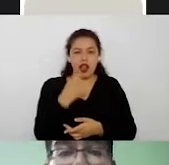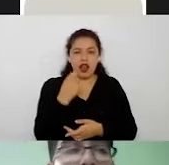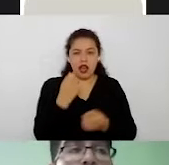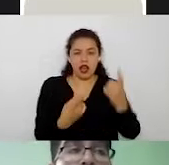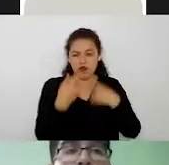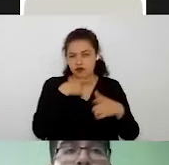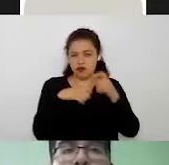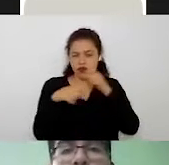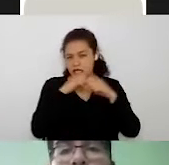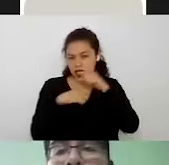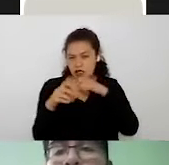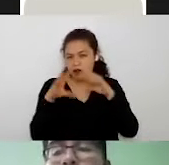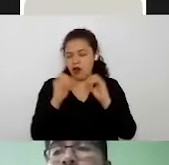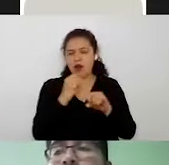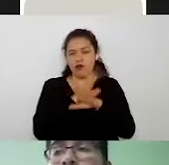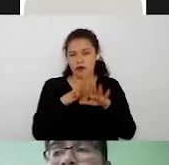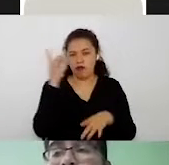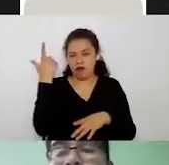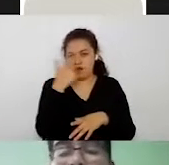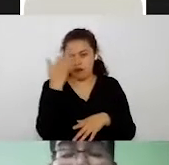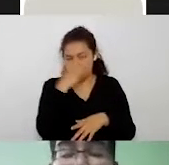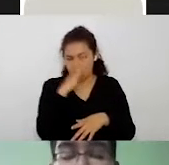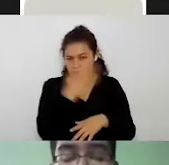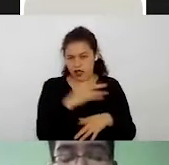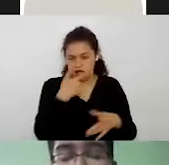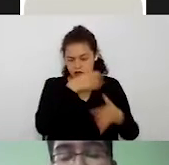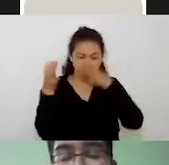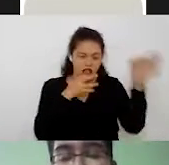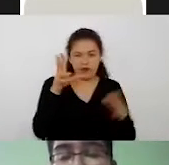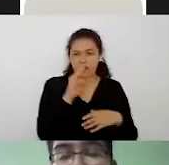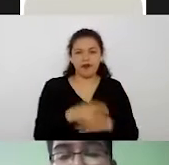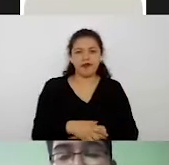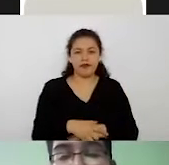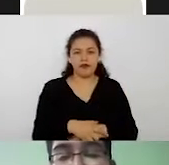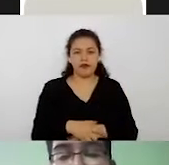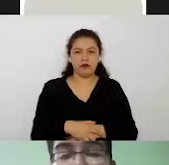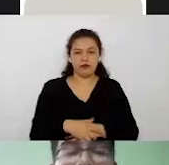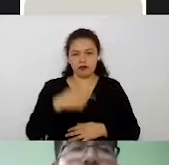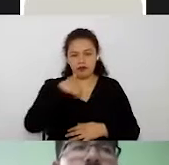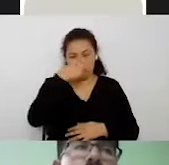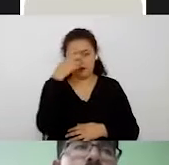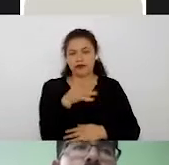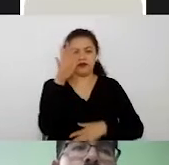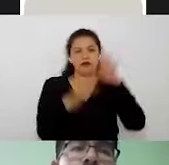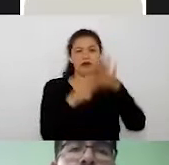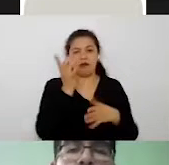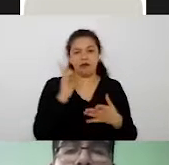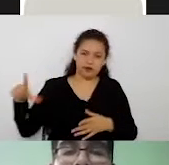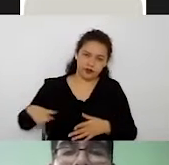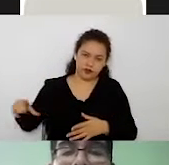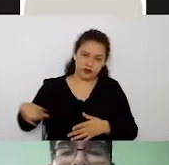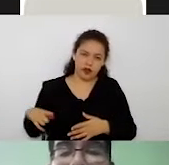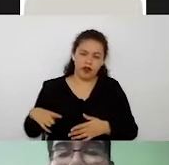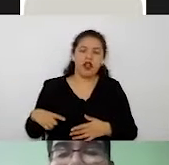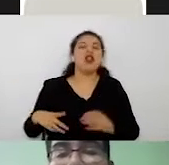rumor, alguna información falsa. Como les decía, a veces el gobierno o entidades que